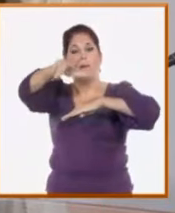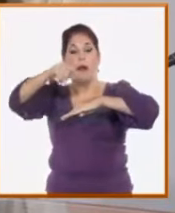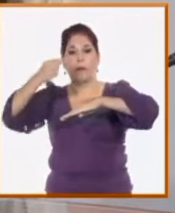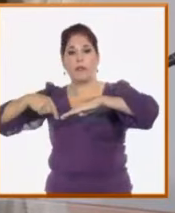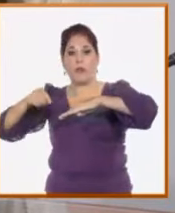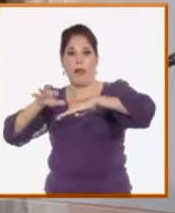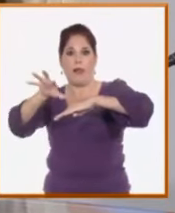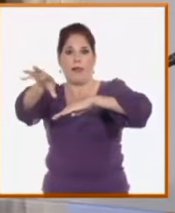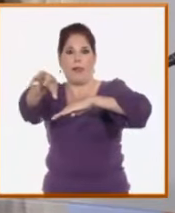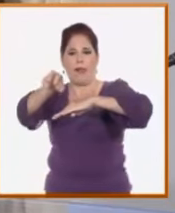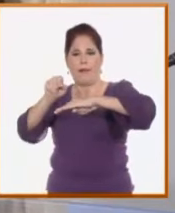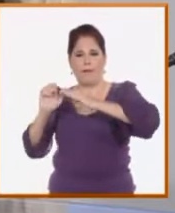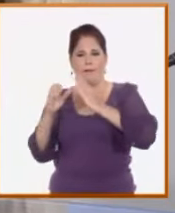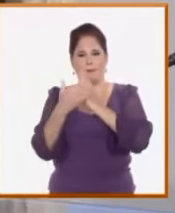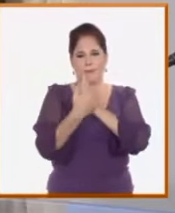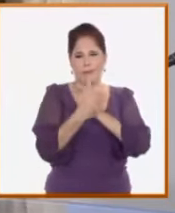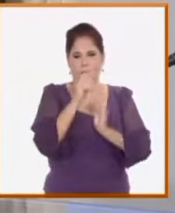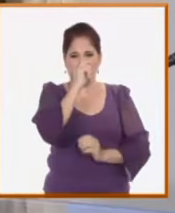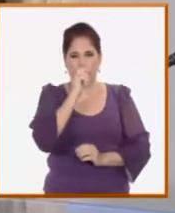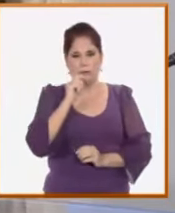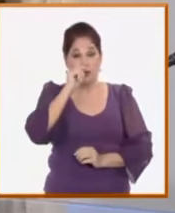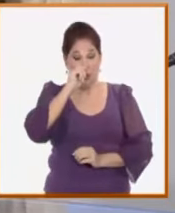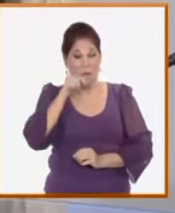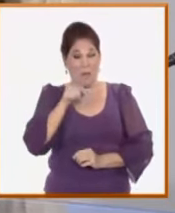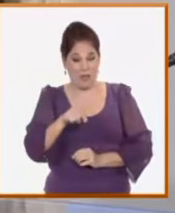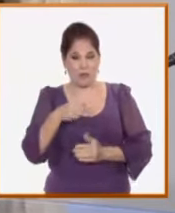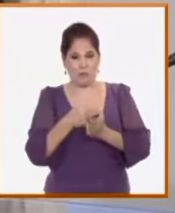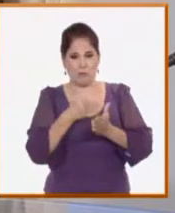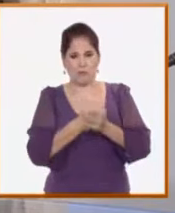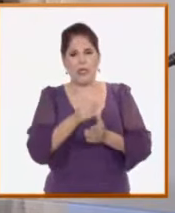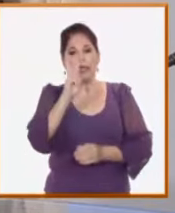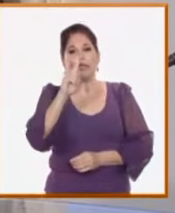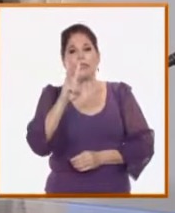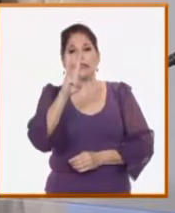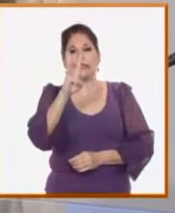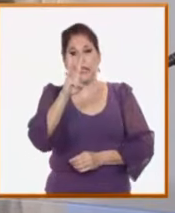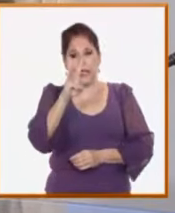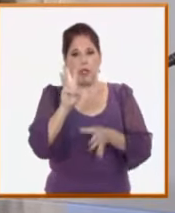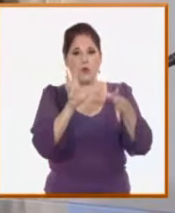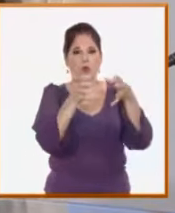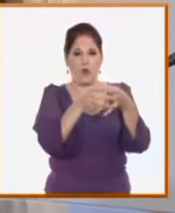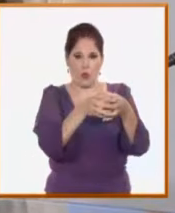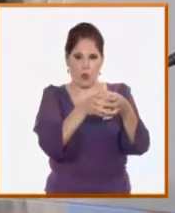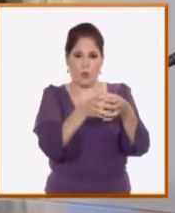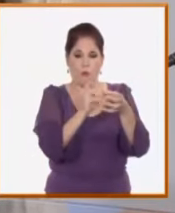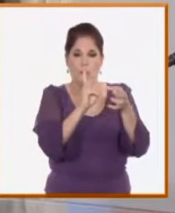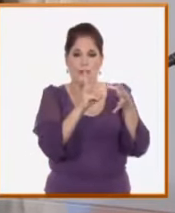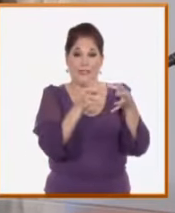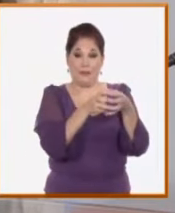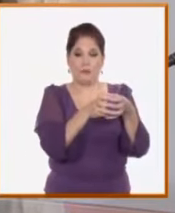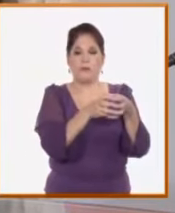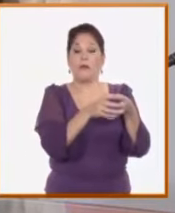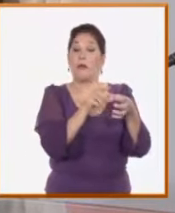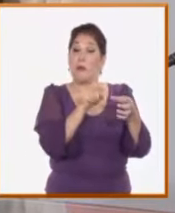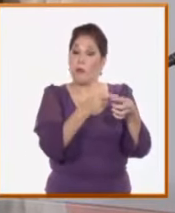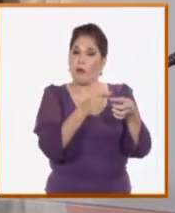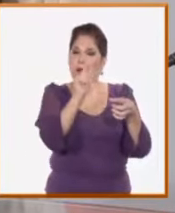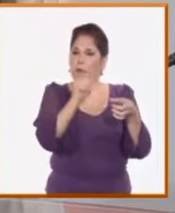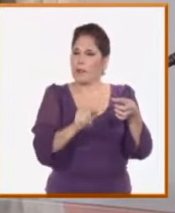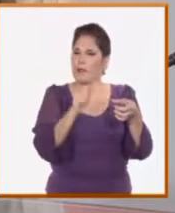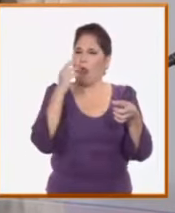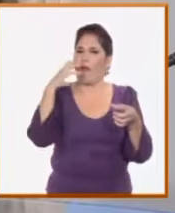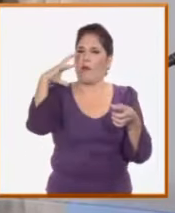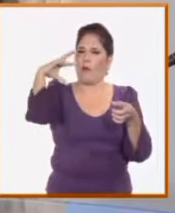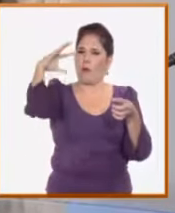interno en este escenario fueron enfrentadas tres operaciones de lo que explicábamos anteriormente la peligrosidad que tienen las